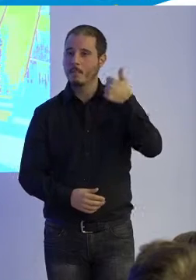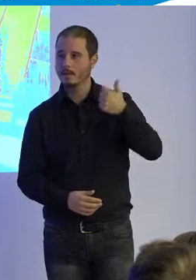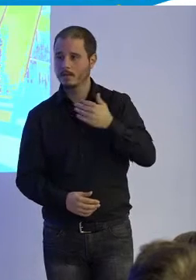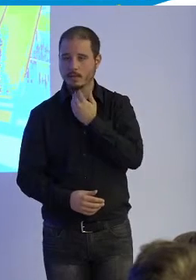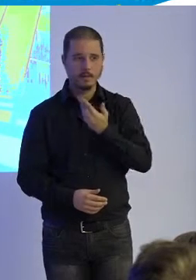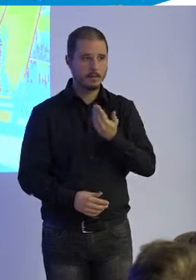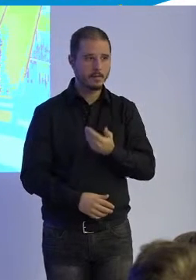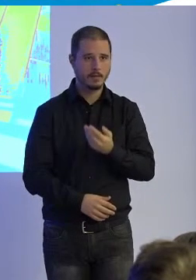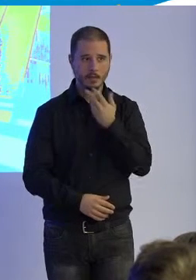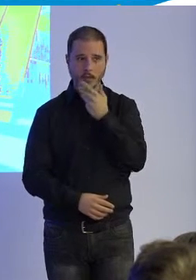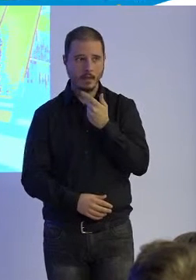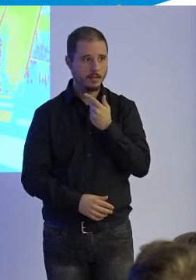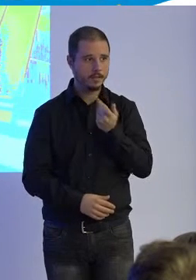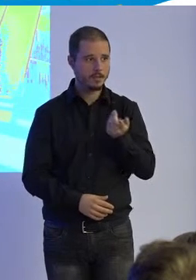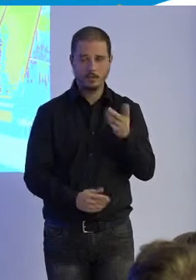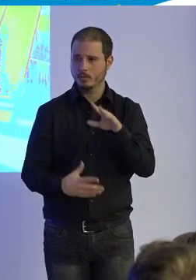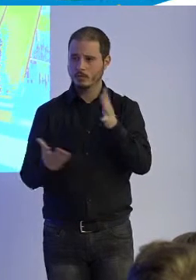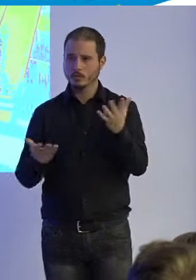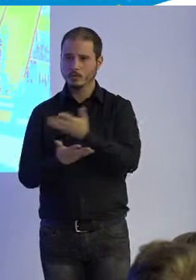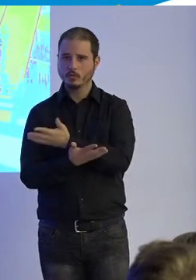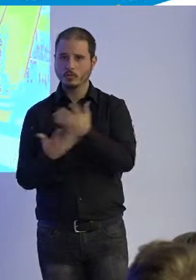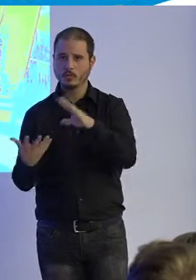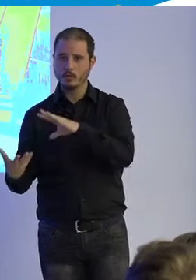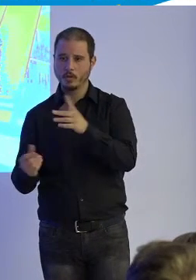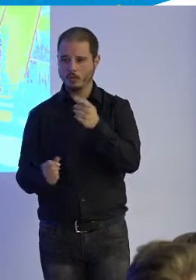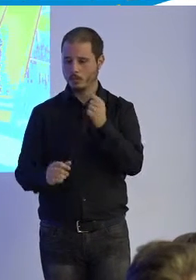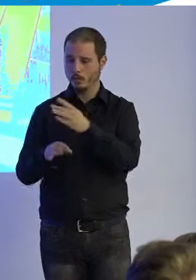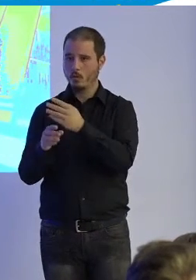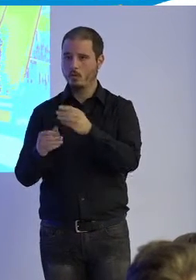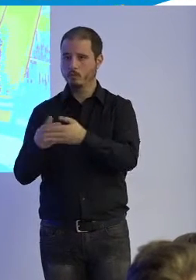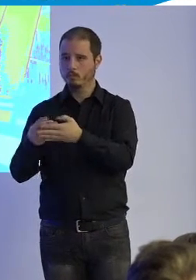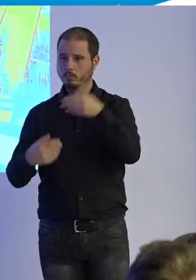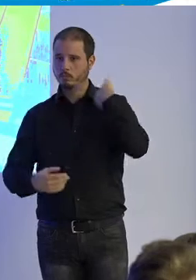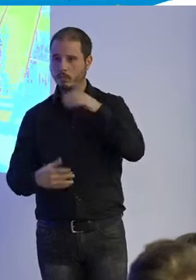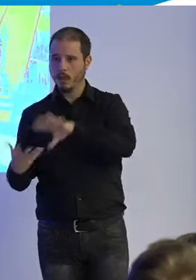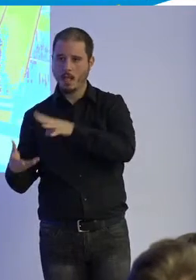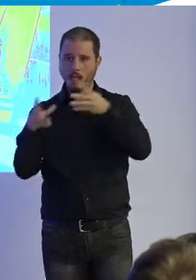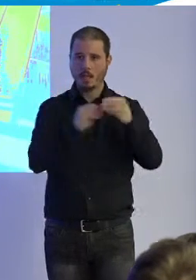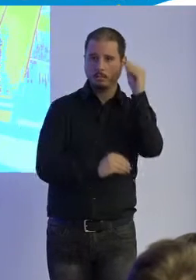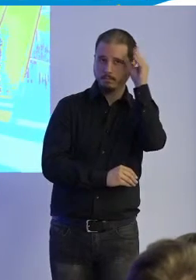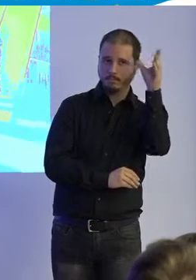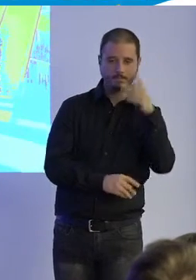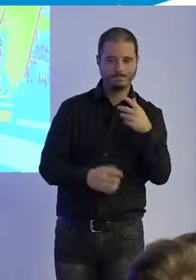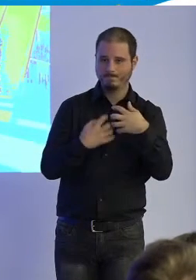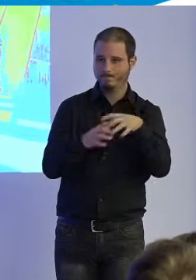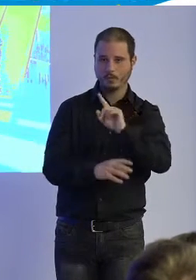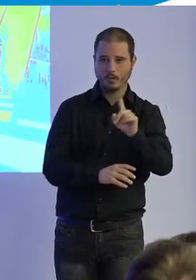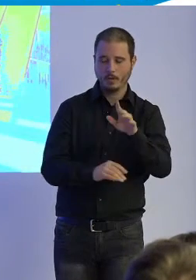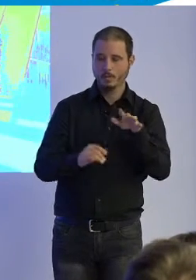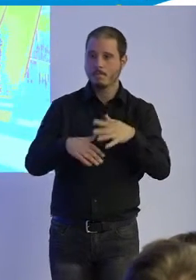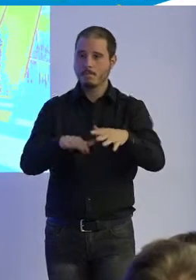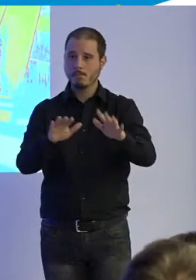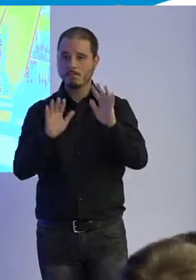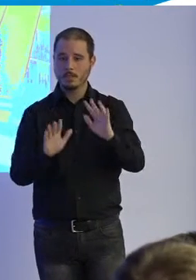Todos los que se adaptan a realidad virtual no terminan de funcionar, ¿vale? Los que se diseñan desde cero para